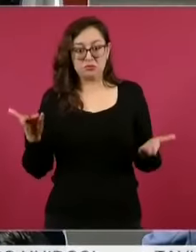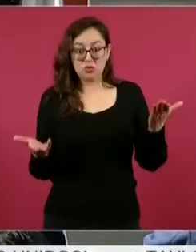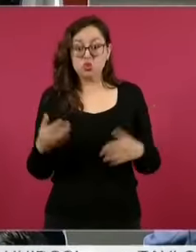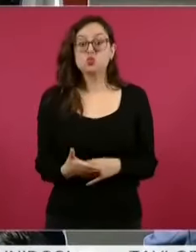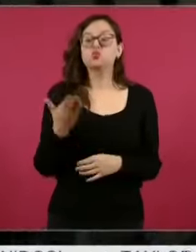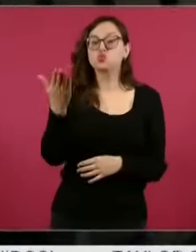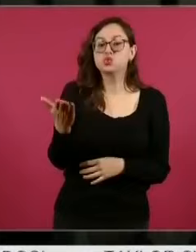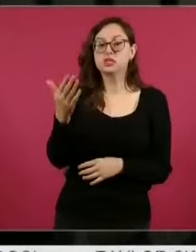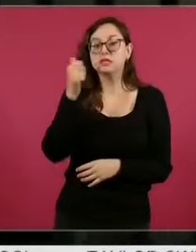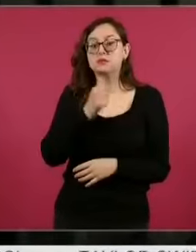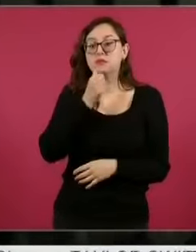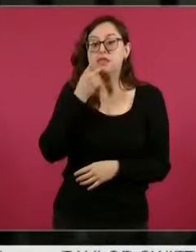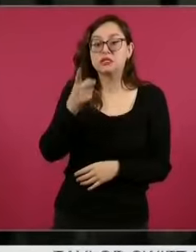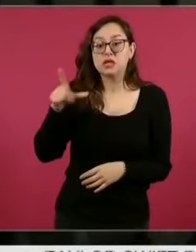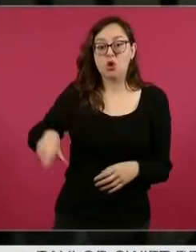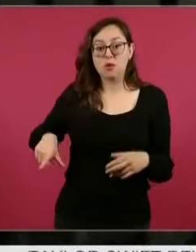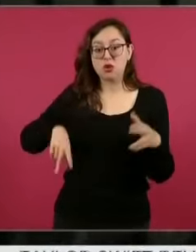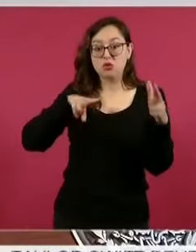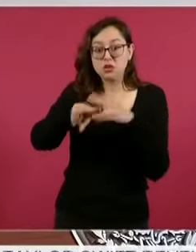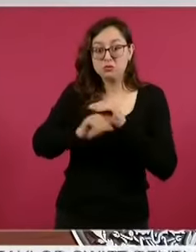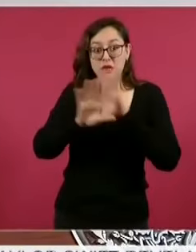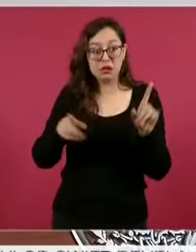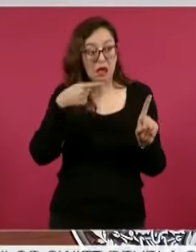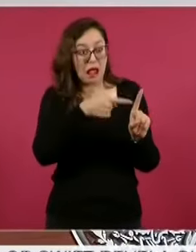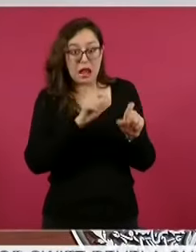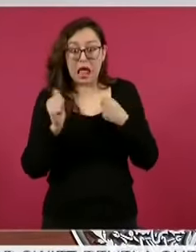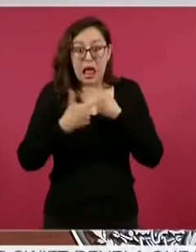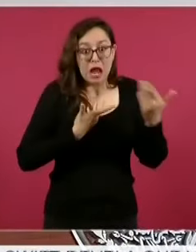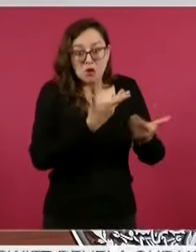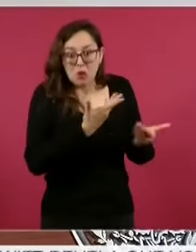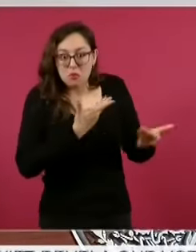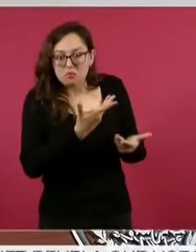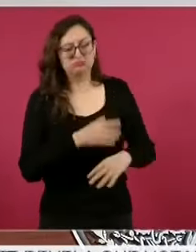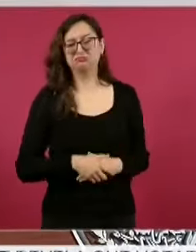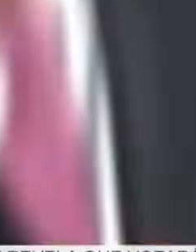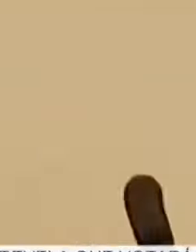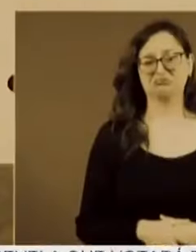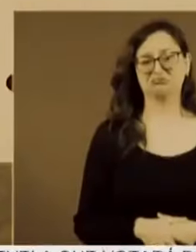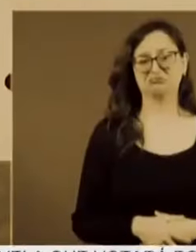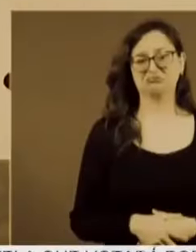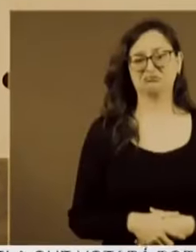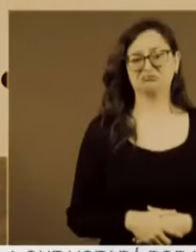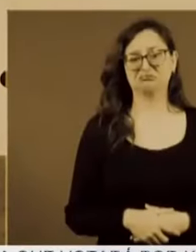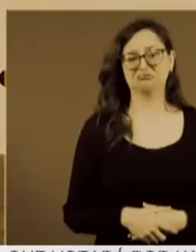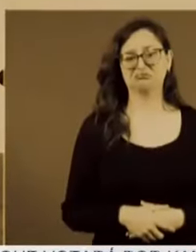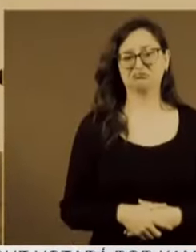su gobierno es transparente. ¿Qué se negoció? Nada. Nada, absolutamente.